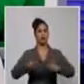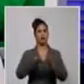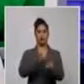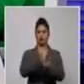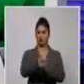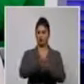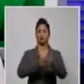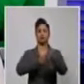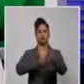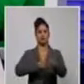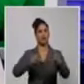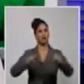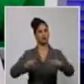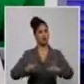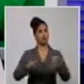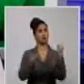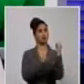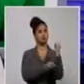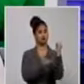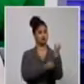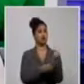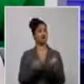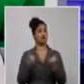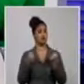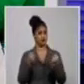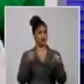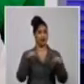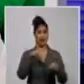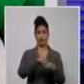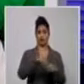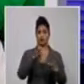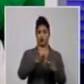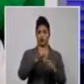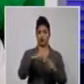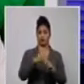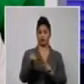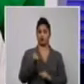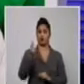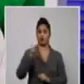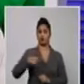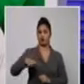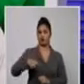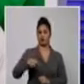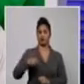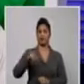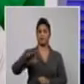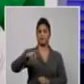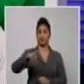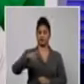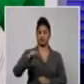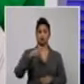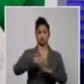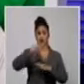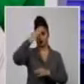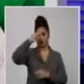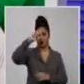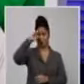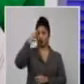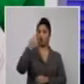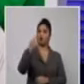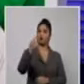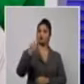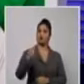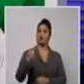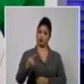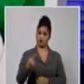más. Guantánamo con uno de estos municipios, al igual que Pinar del Río y Santiago de Cuba. Y muy brevemente